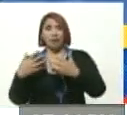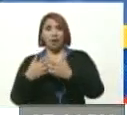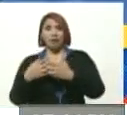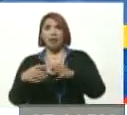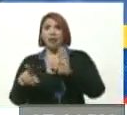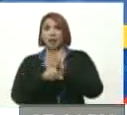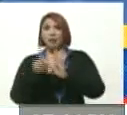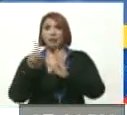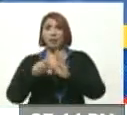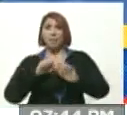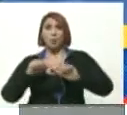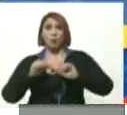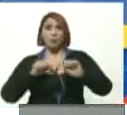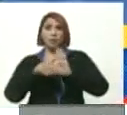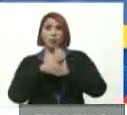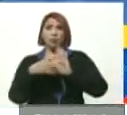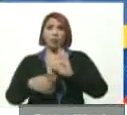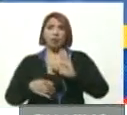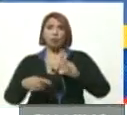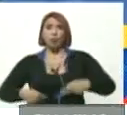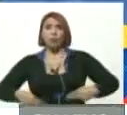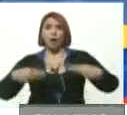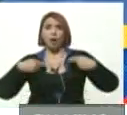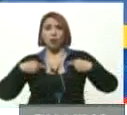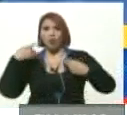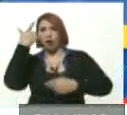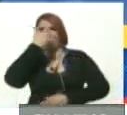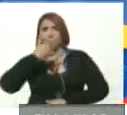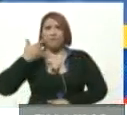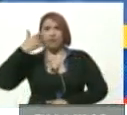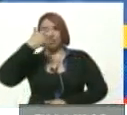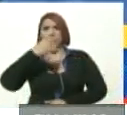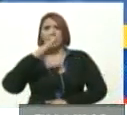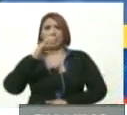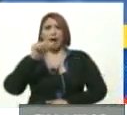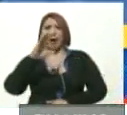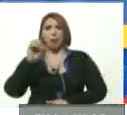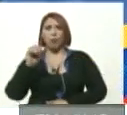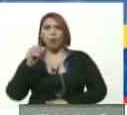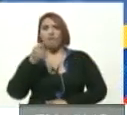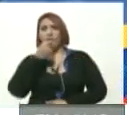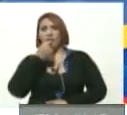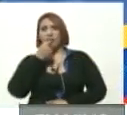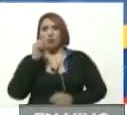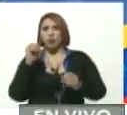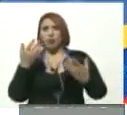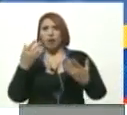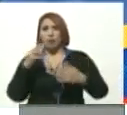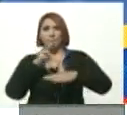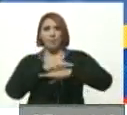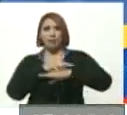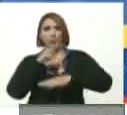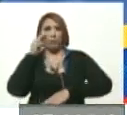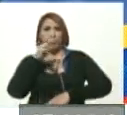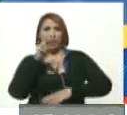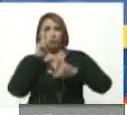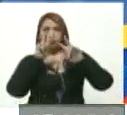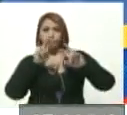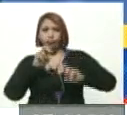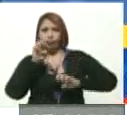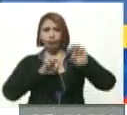los movimientos de derechos humanos del África, de Cabo Verde, lograron que un médico lo viera y